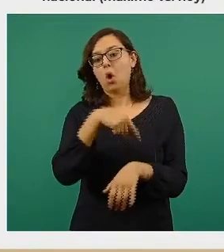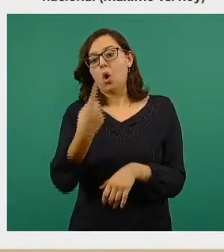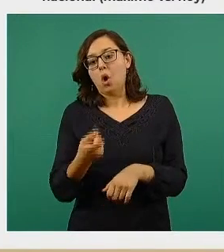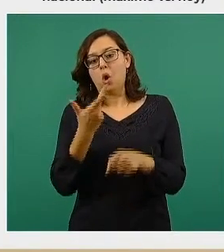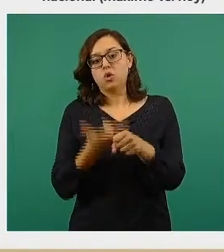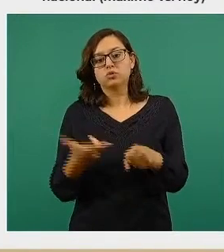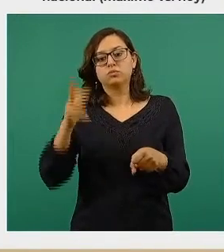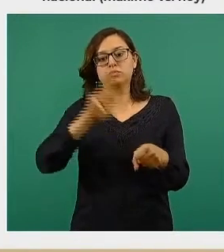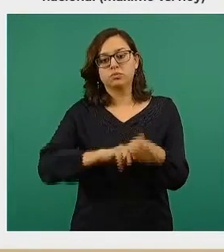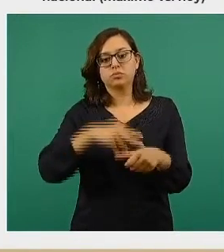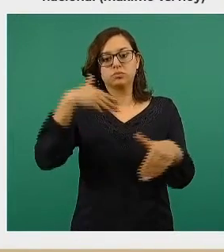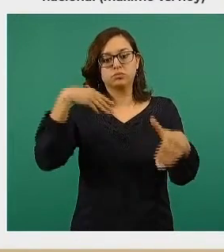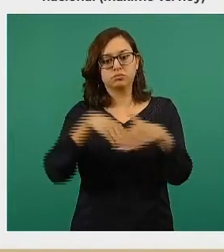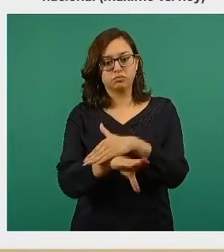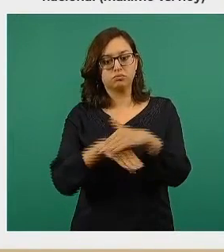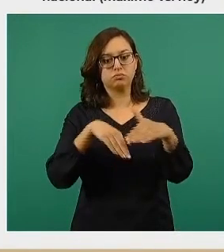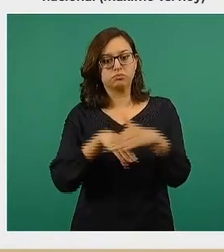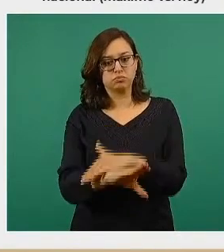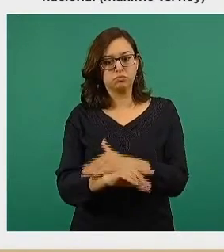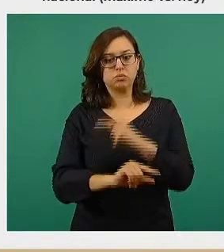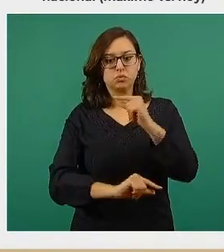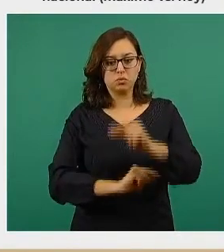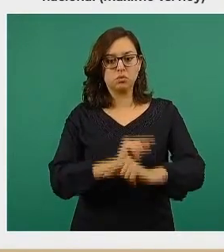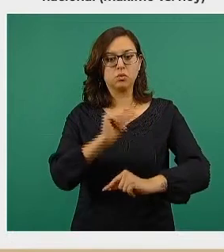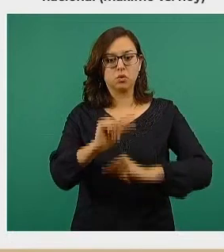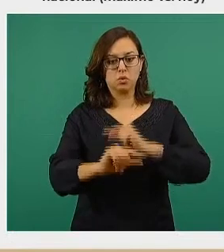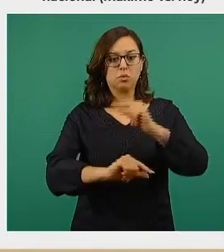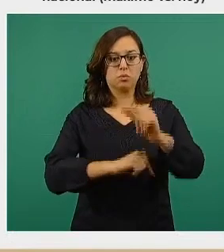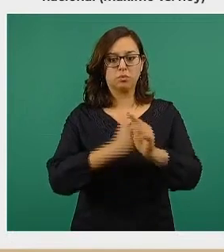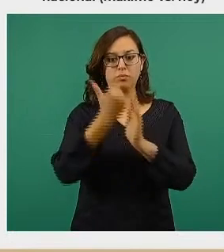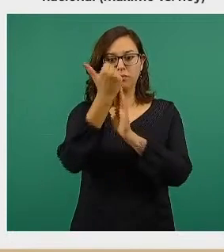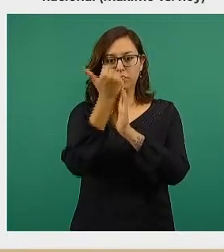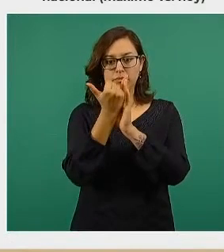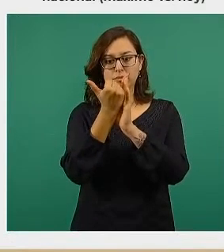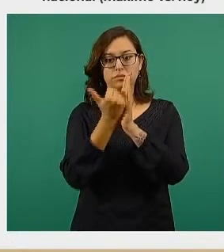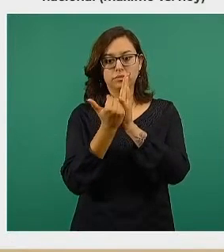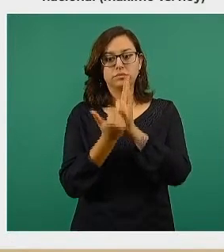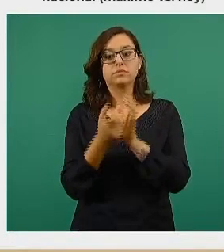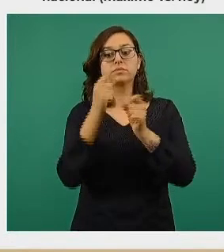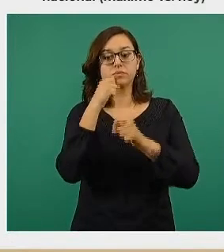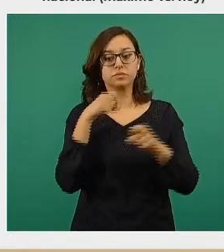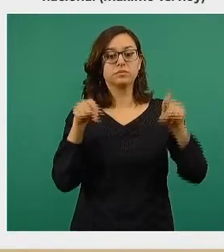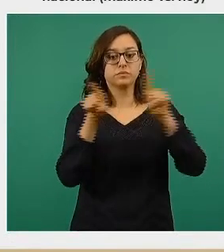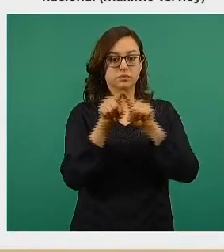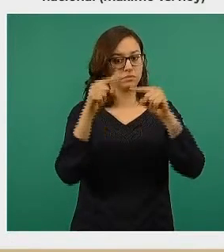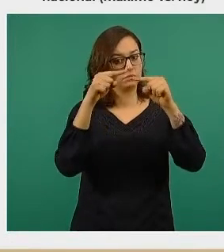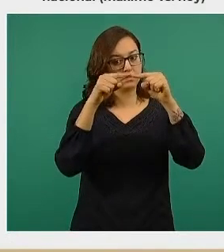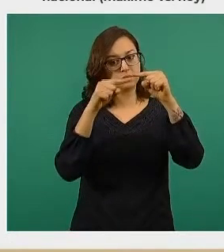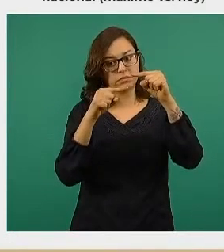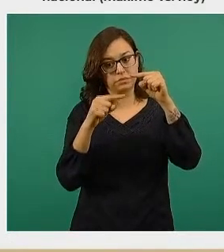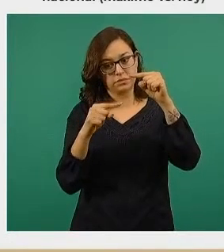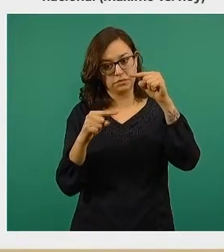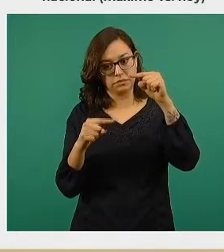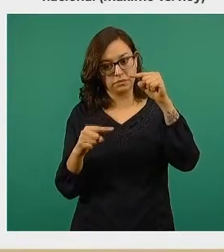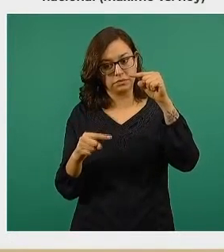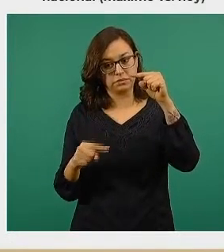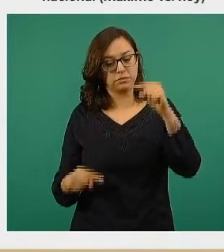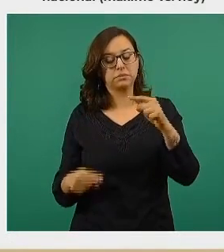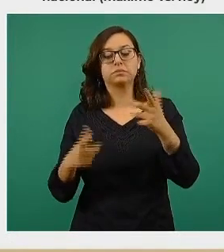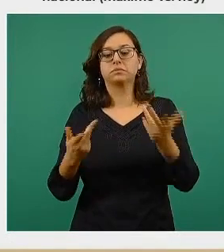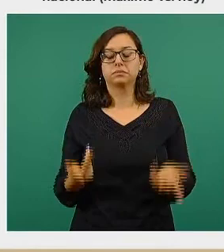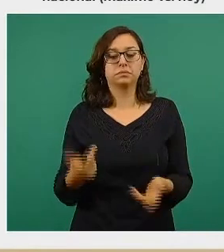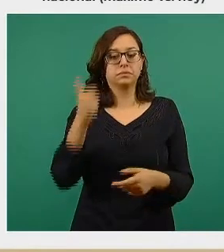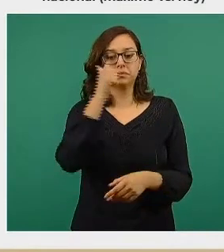hospitalaria. Hemos ido reduciendo la actividad de las unidades COVID en proporción de la epidemia, siempre manteniendo